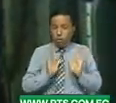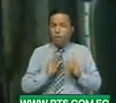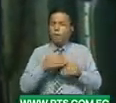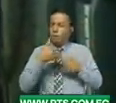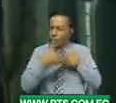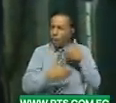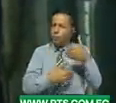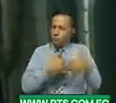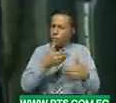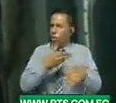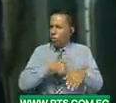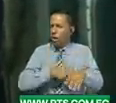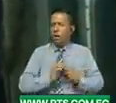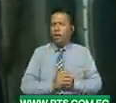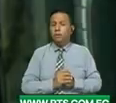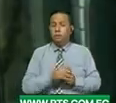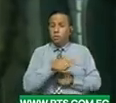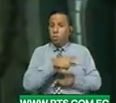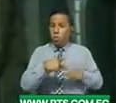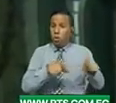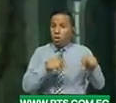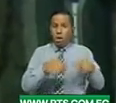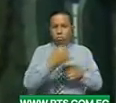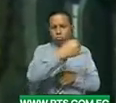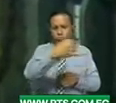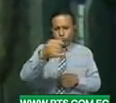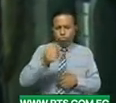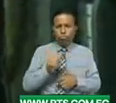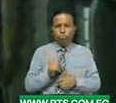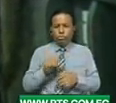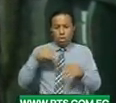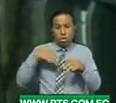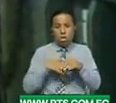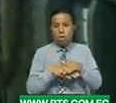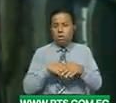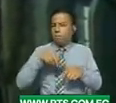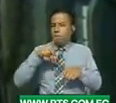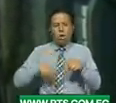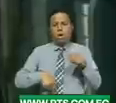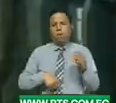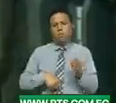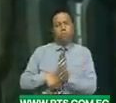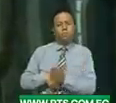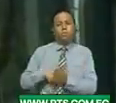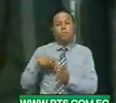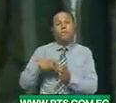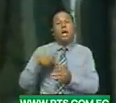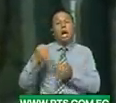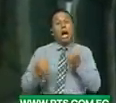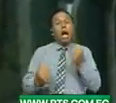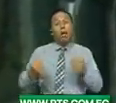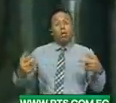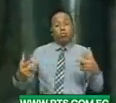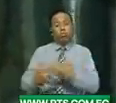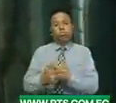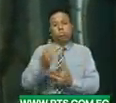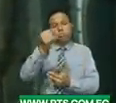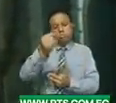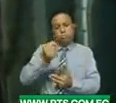este lugar. El sitio se encuentra acordonado, no se puede pasar aquí. El paso vehicular se ha restringido en esta